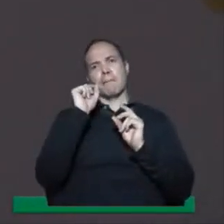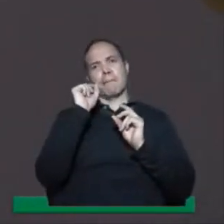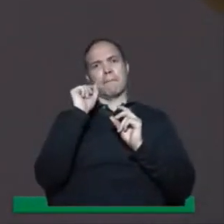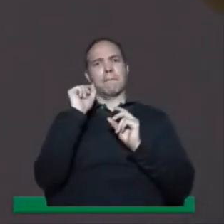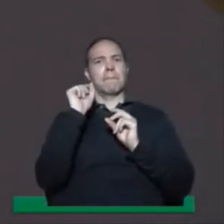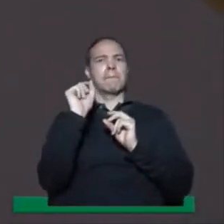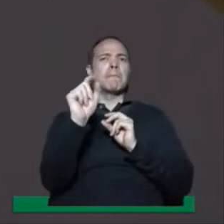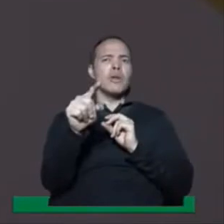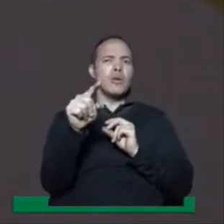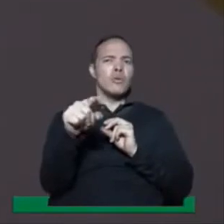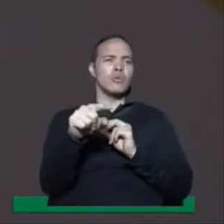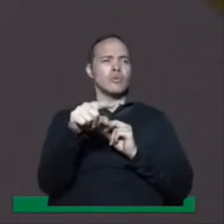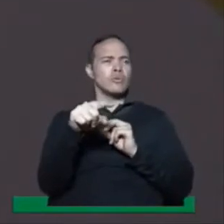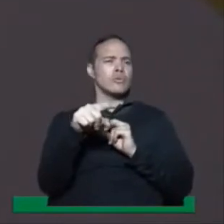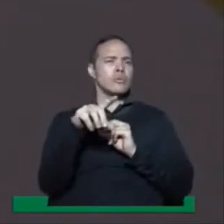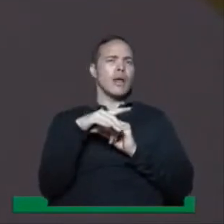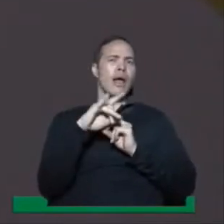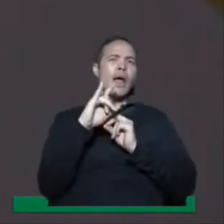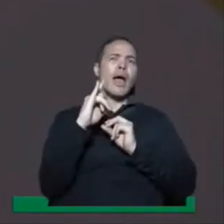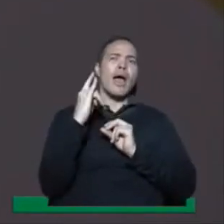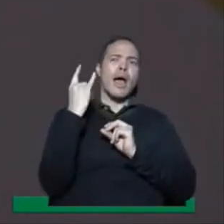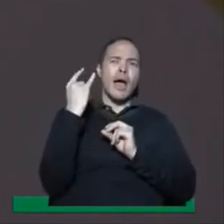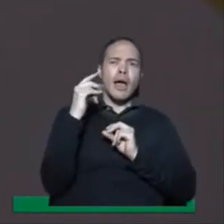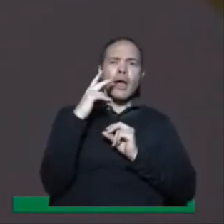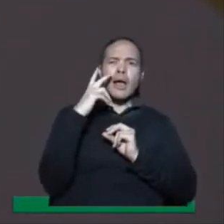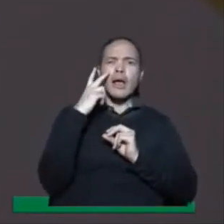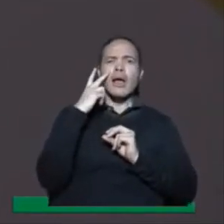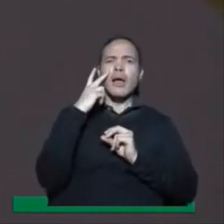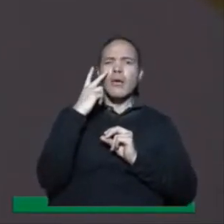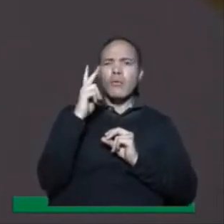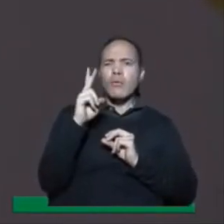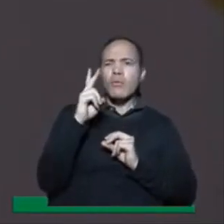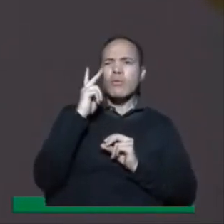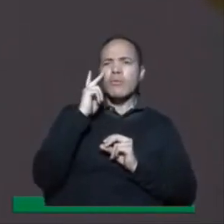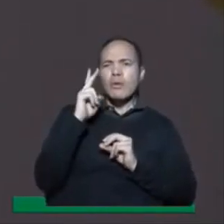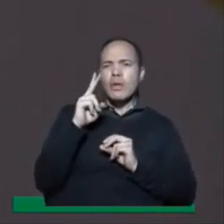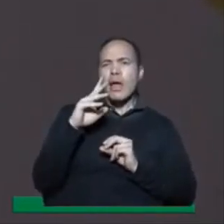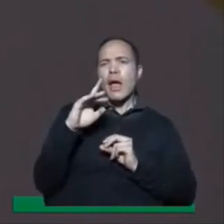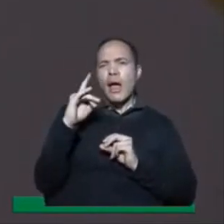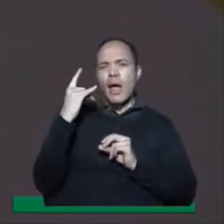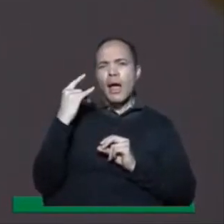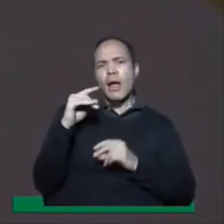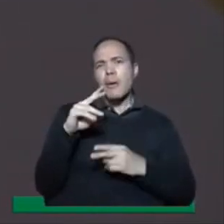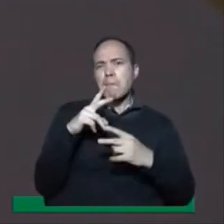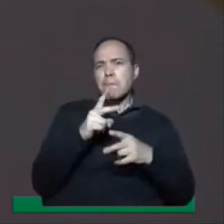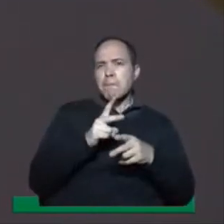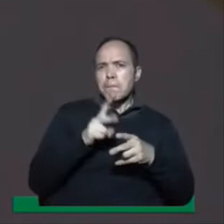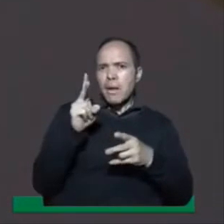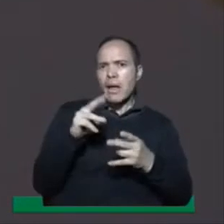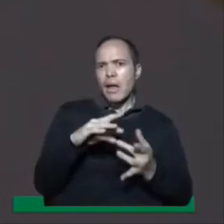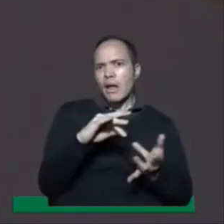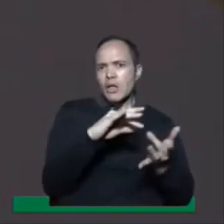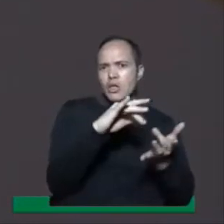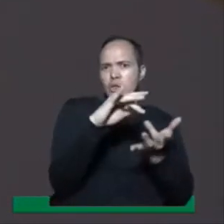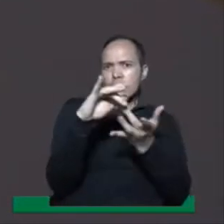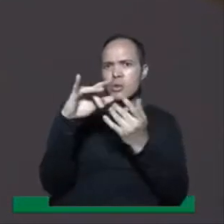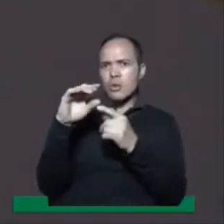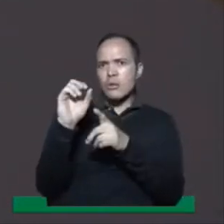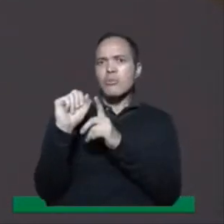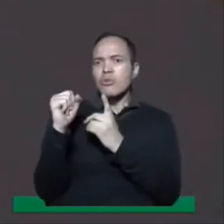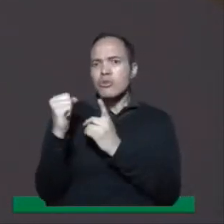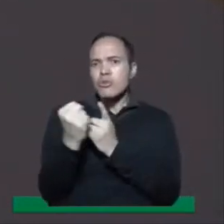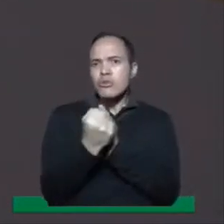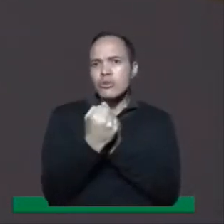riesgos que hay que poner como el lente la lupa del turismo social y cómo se pueden mitigar